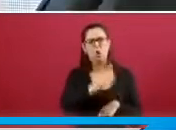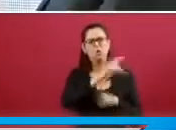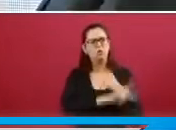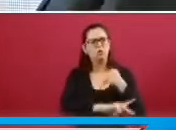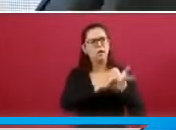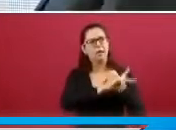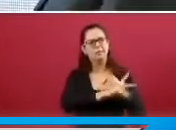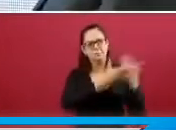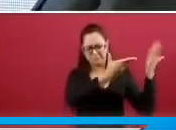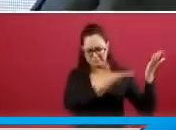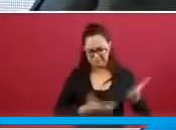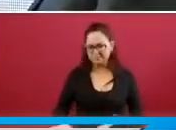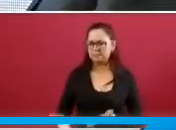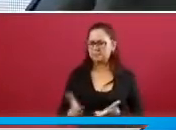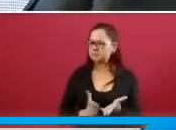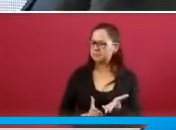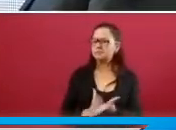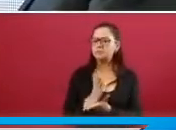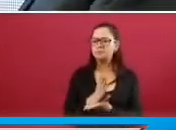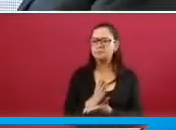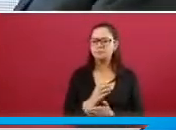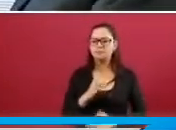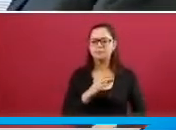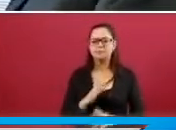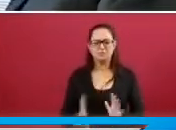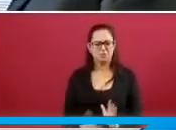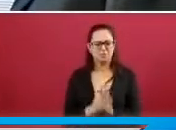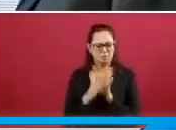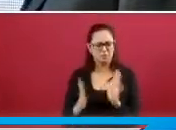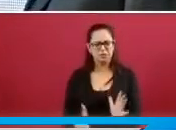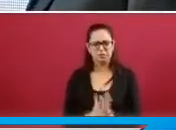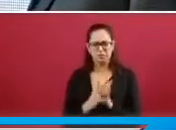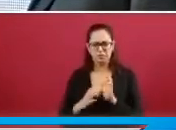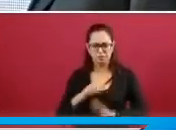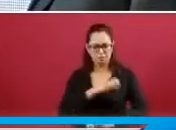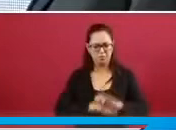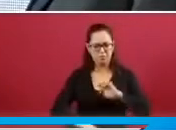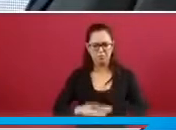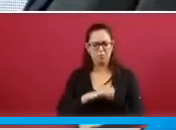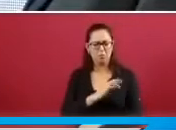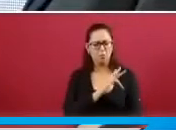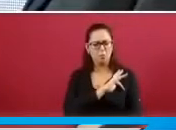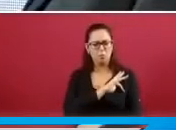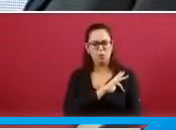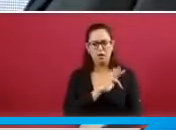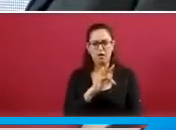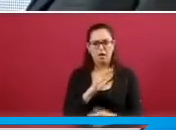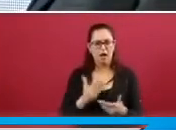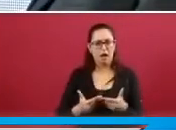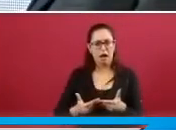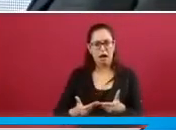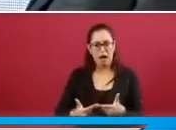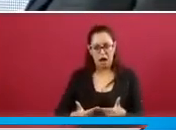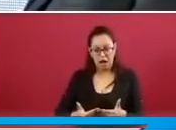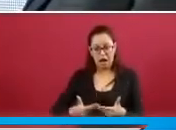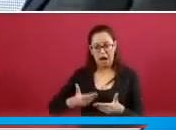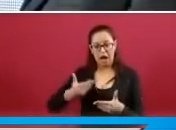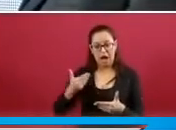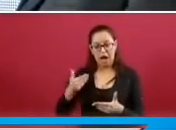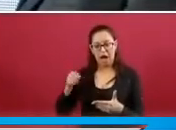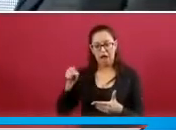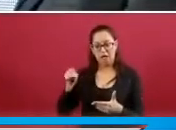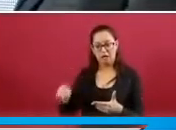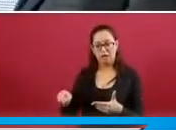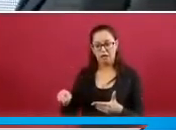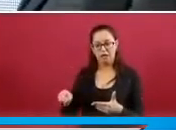el periodo de Felipe Calderón como directora de Iberdrola México. Al igual que Jordi Herrera Flores como consultora del Servicio Privado de Energía.